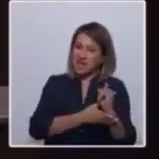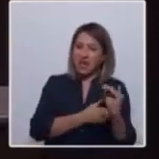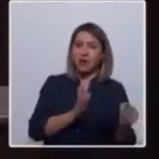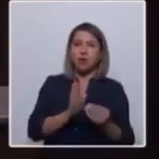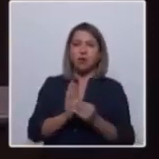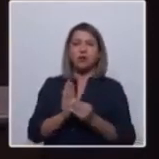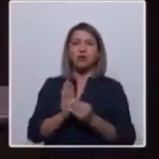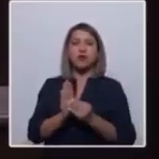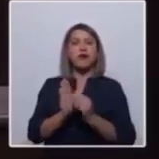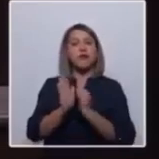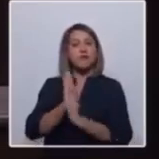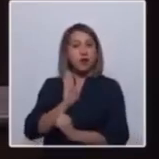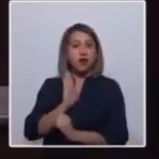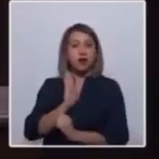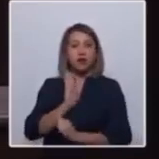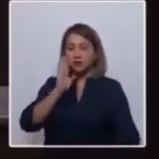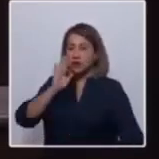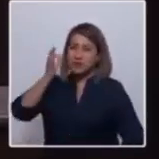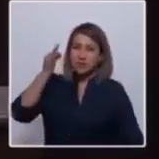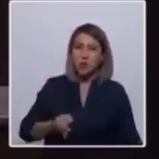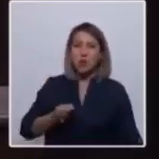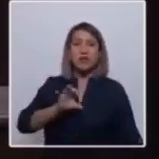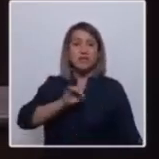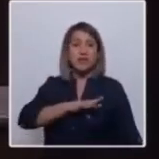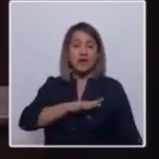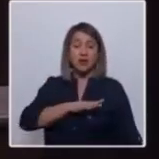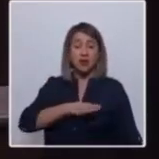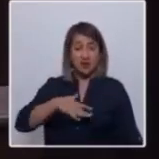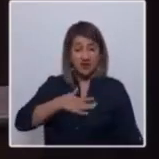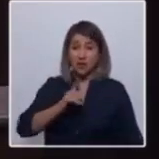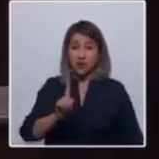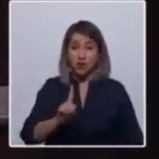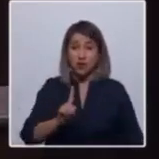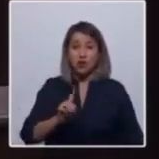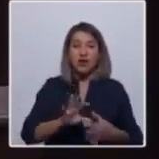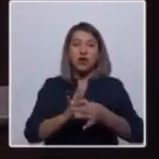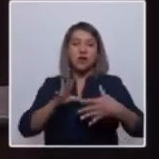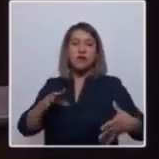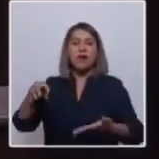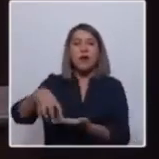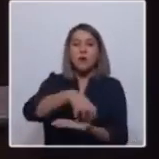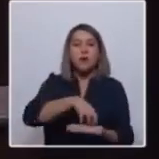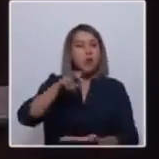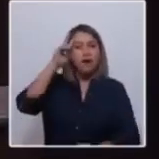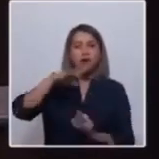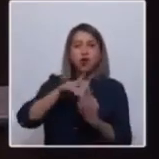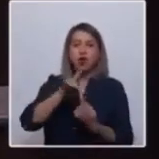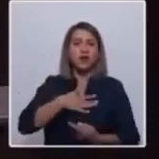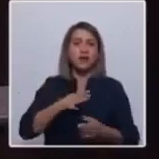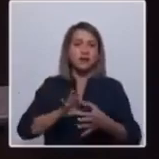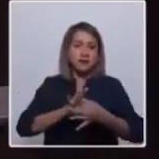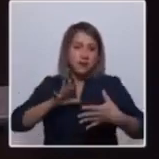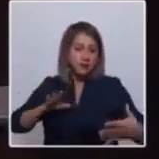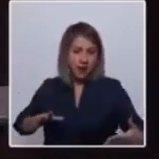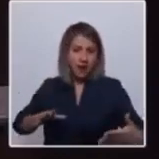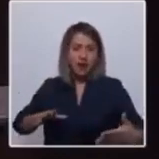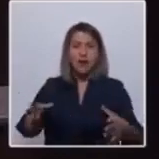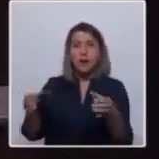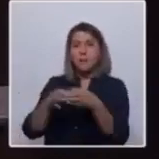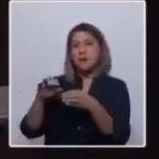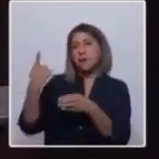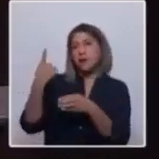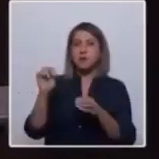borrador. Estoy segura que los chilenos no quieren que los dividan en tribus, que los separen en ciudadanos de primera y de segunda